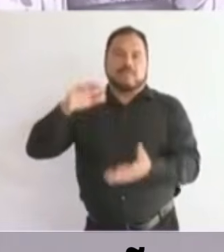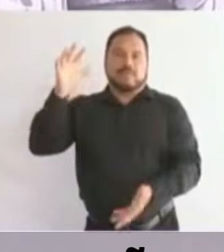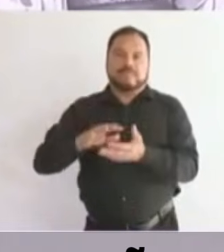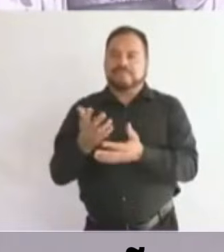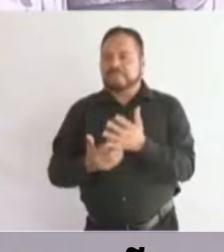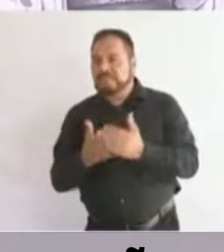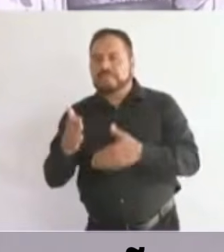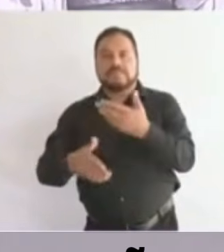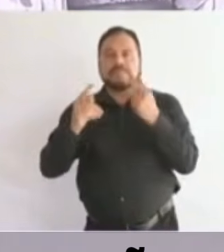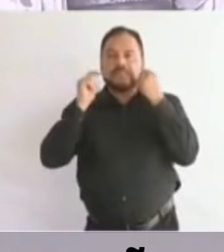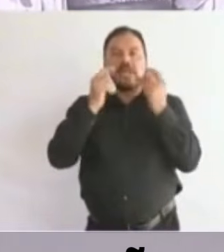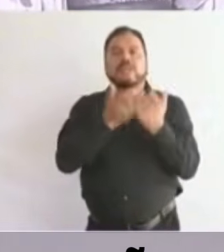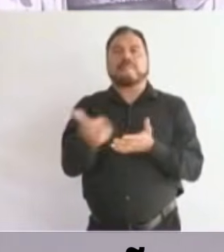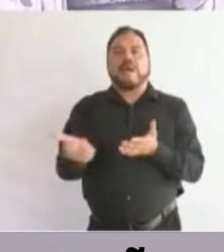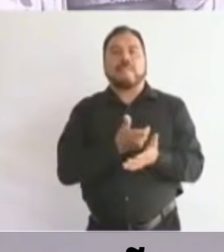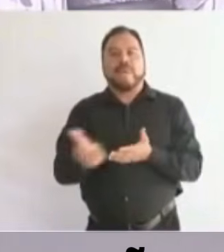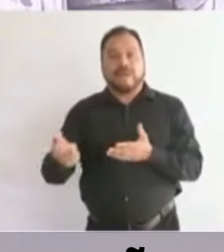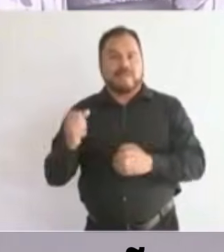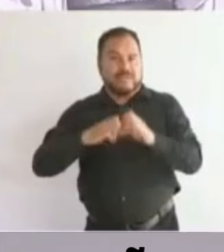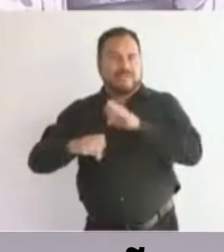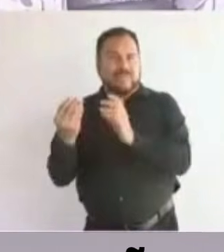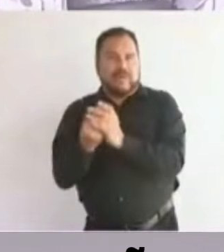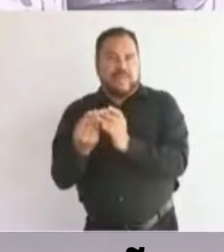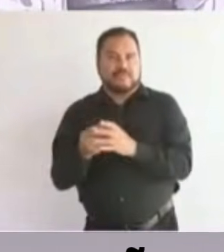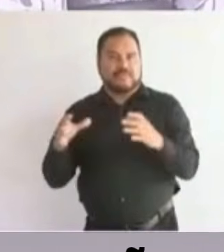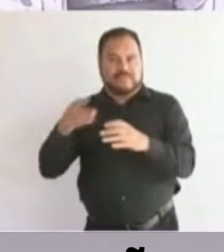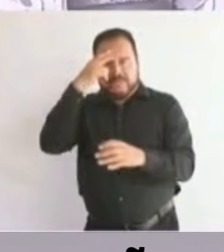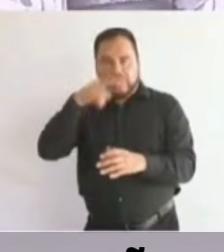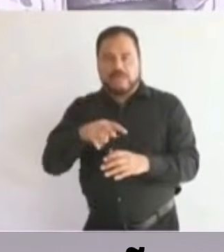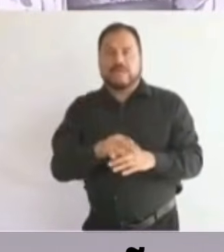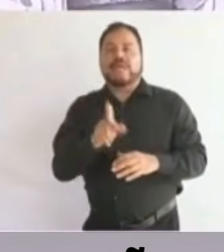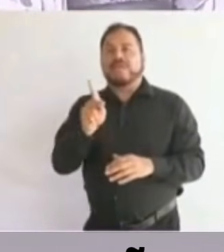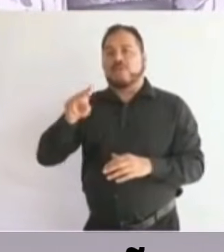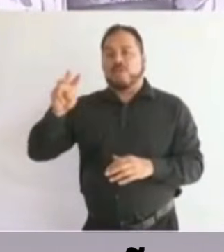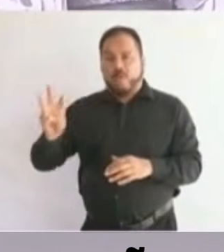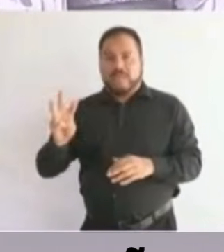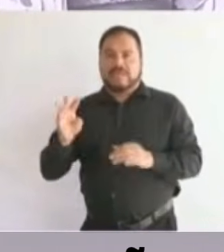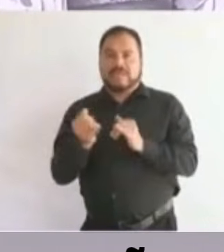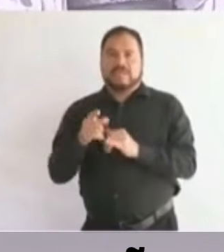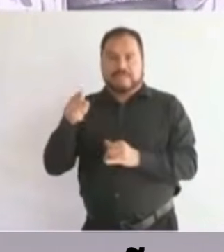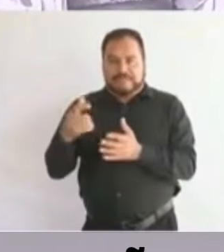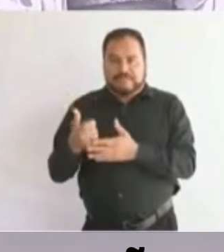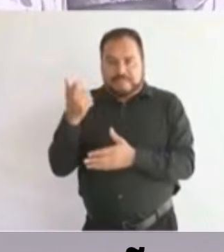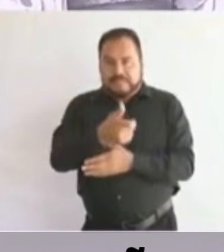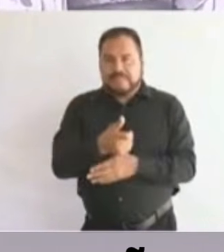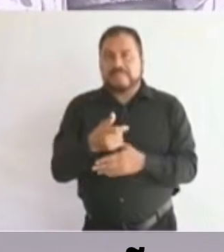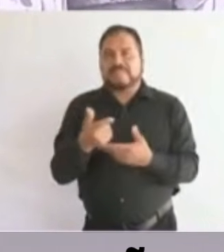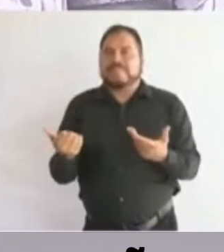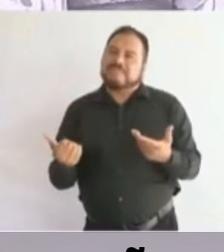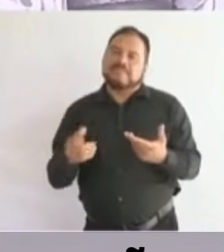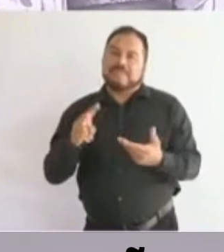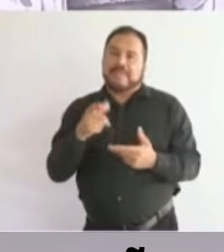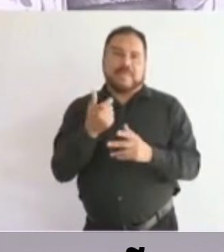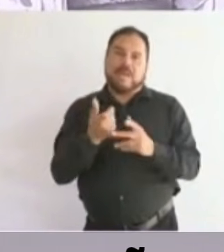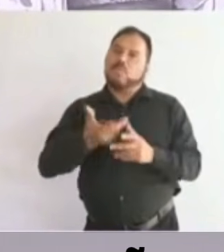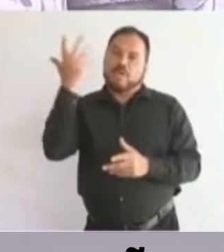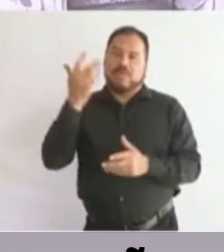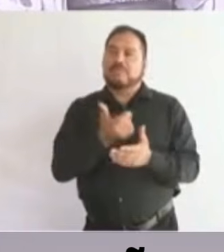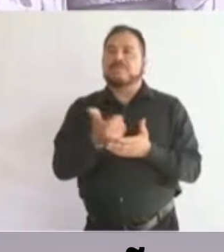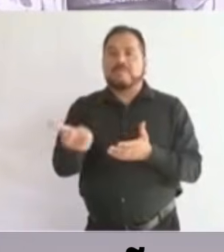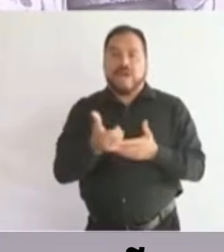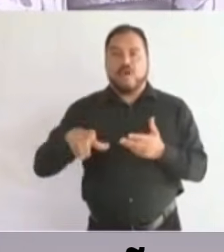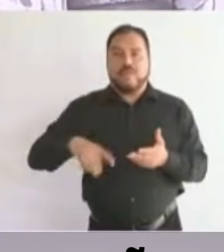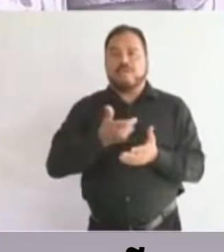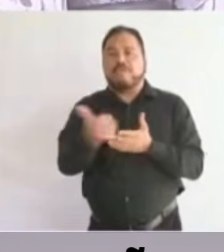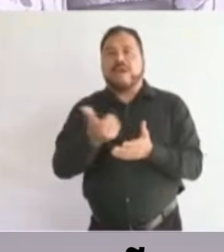de todas maneras se pagaba. Y entonces el kilowatt hora que pagaba CFE a quien generaba pues era muy, muy alto.